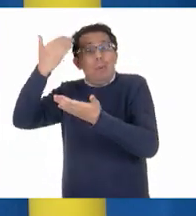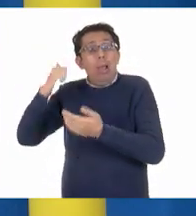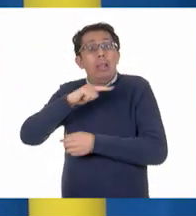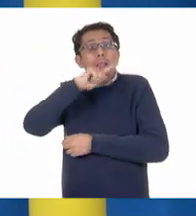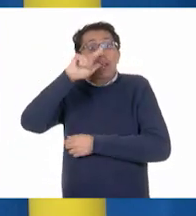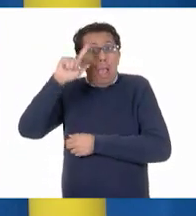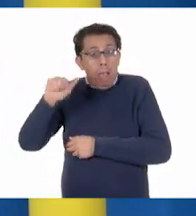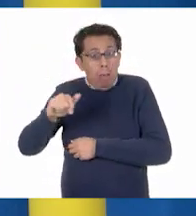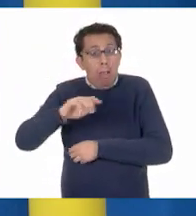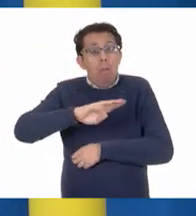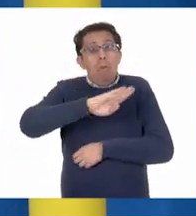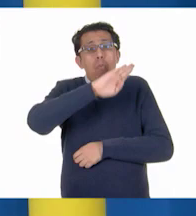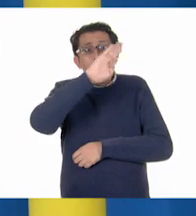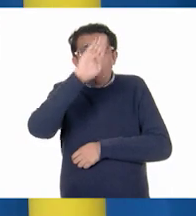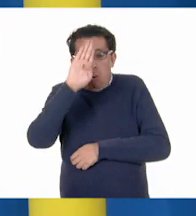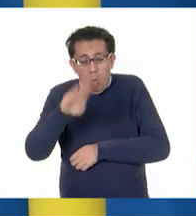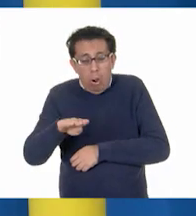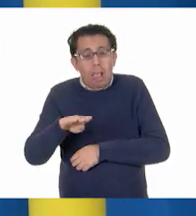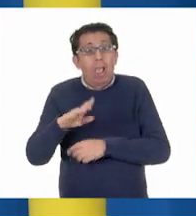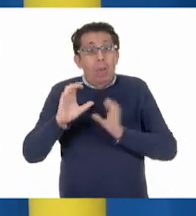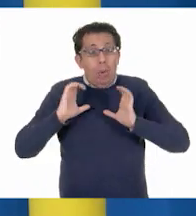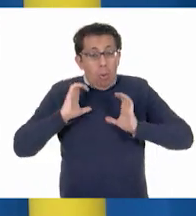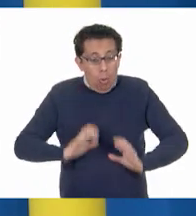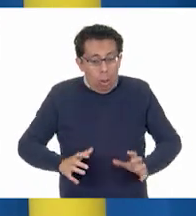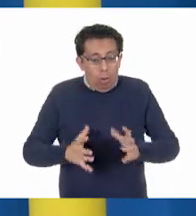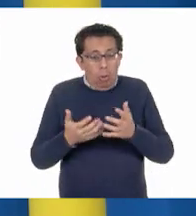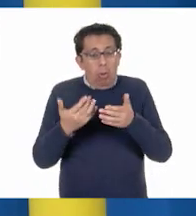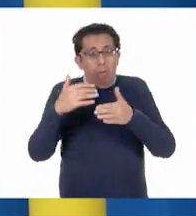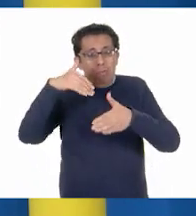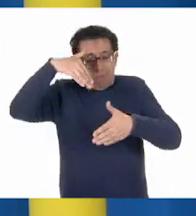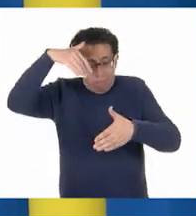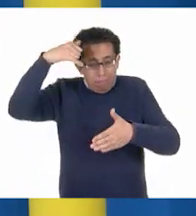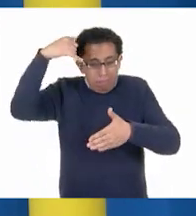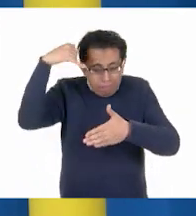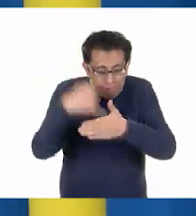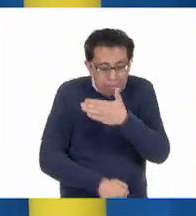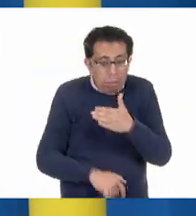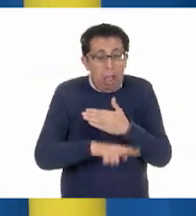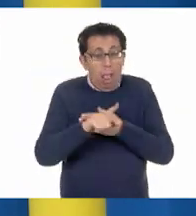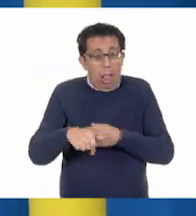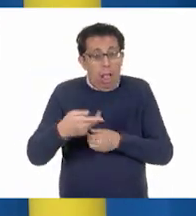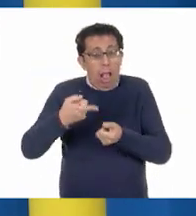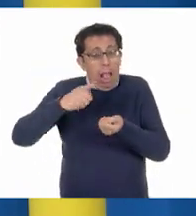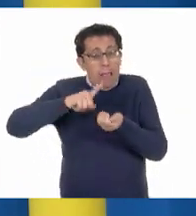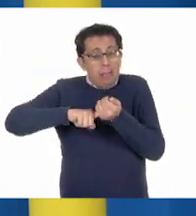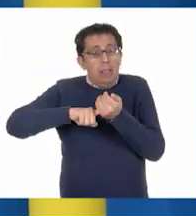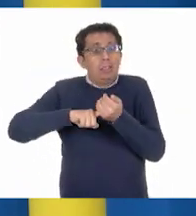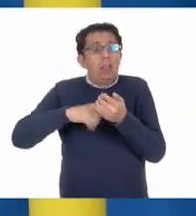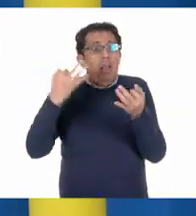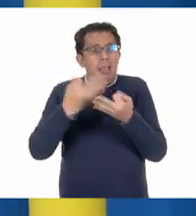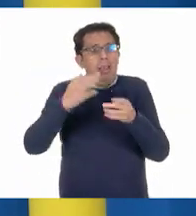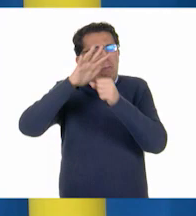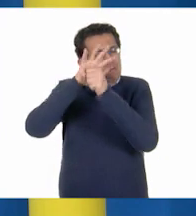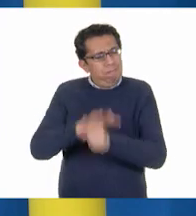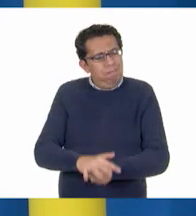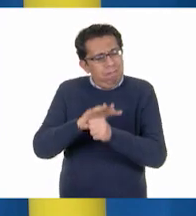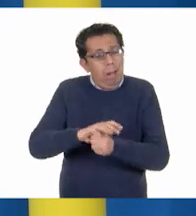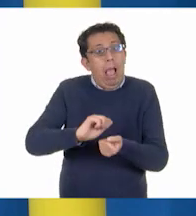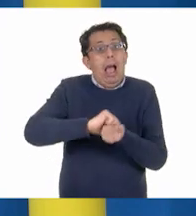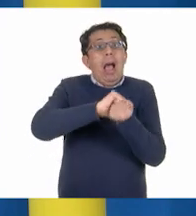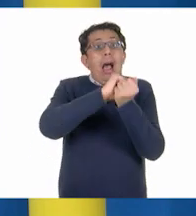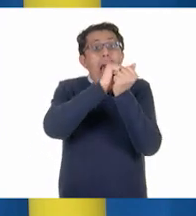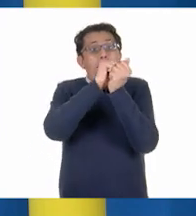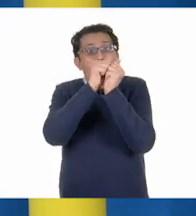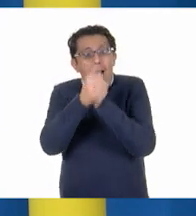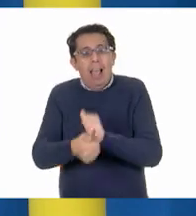quedando atrapados por las capas y capas de tierra. Y luego, sometidos a presión, se transformaron en los combustibles que han movido al